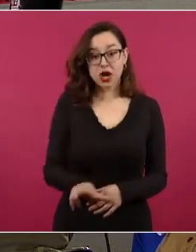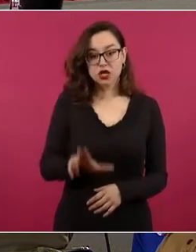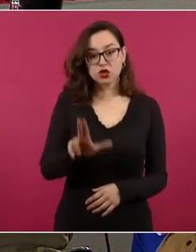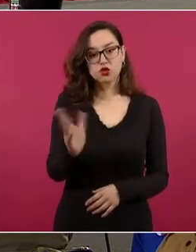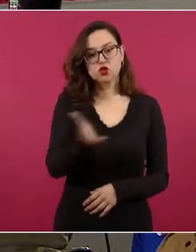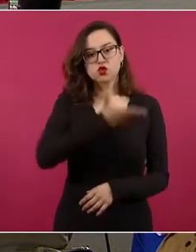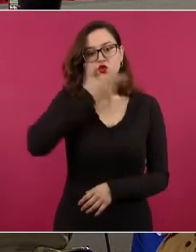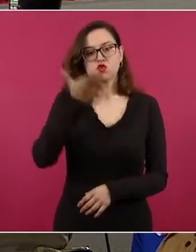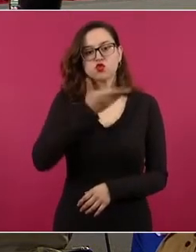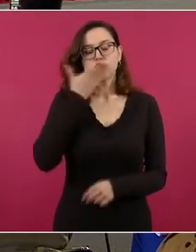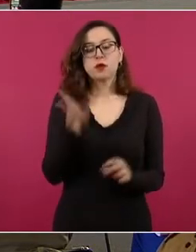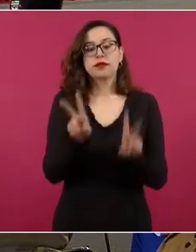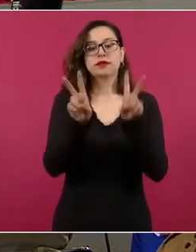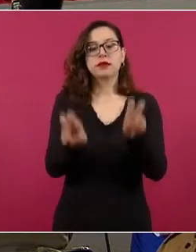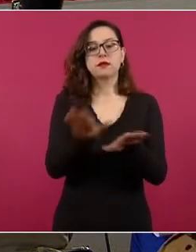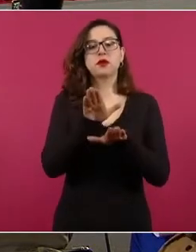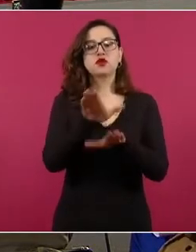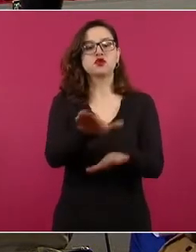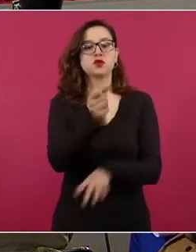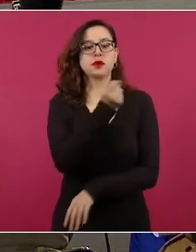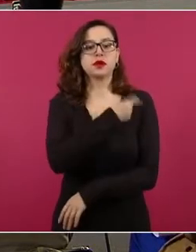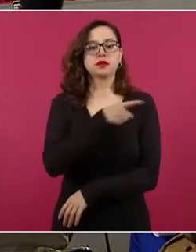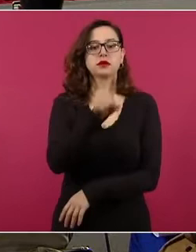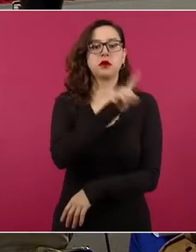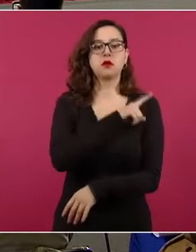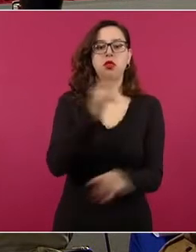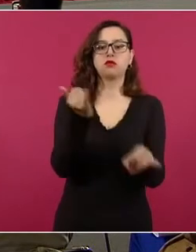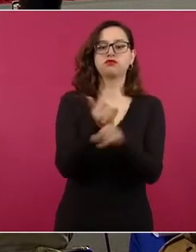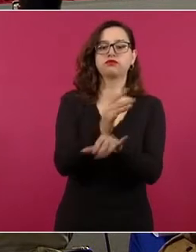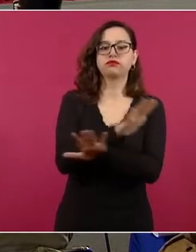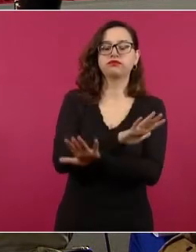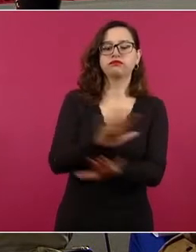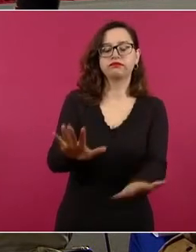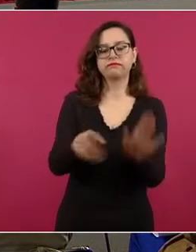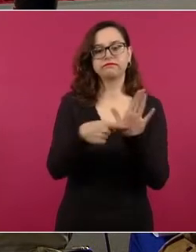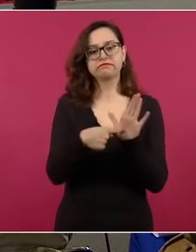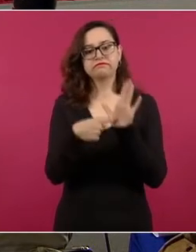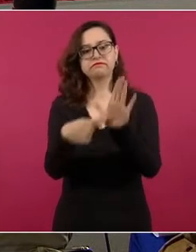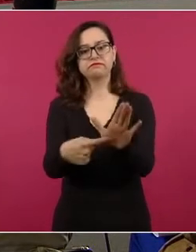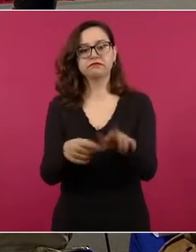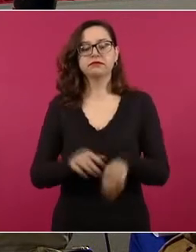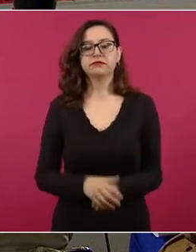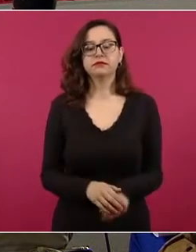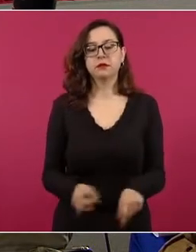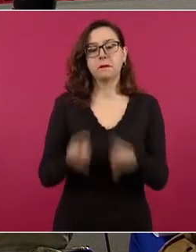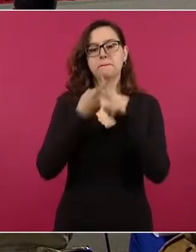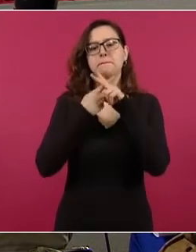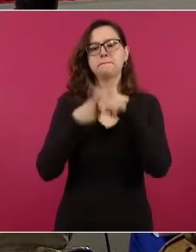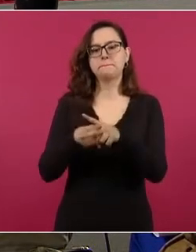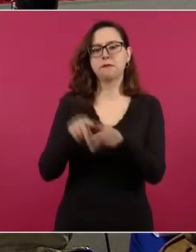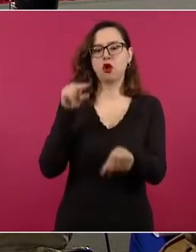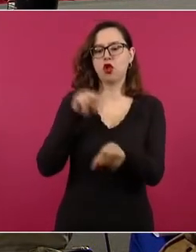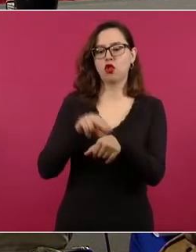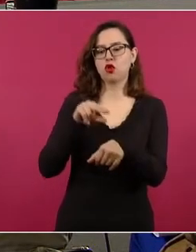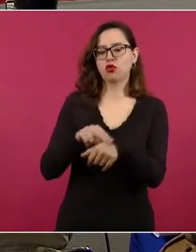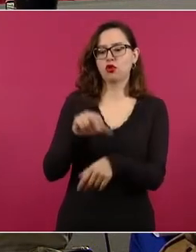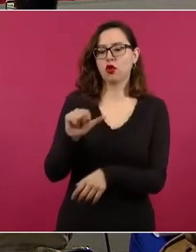salud. Vamos a comenzar con el doctor Alcocer para